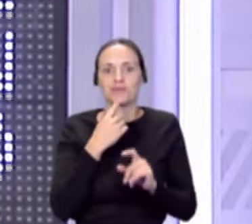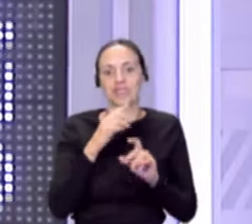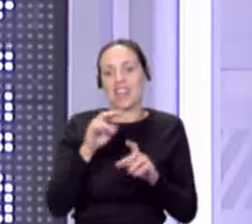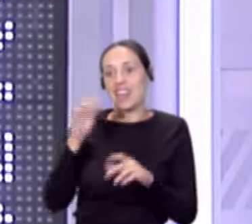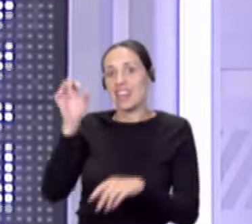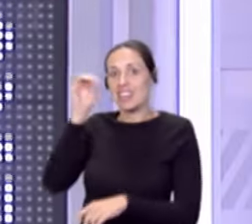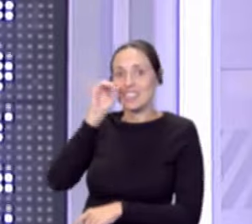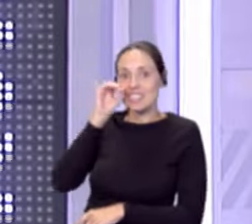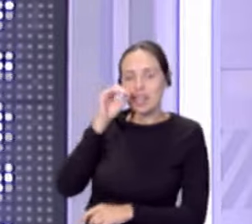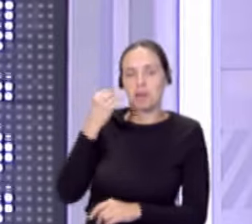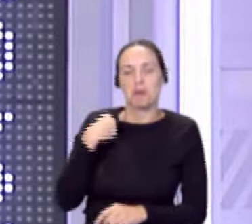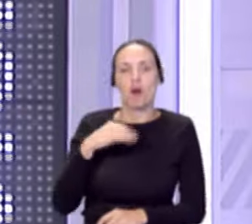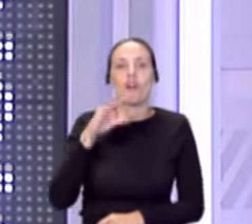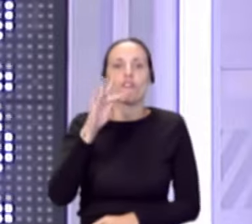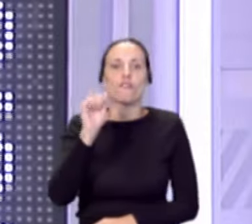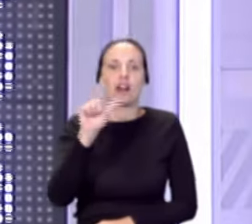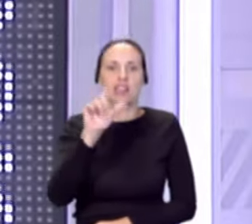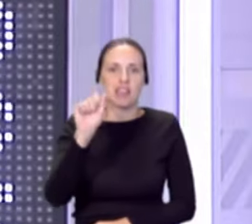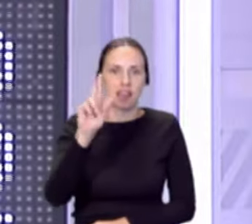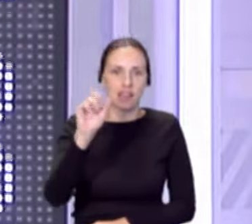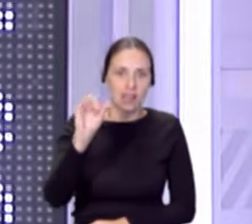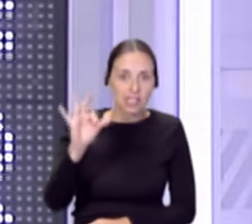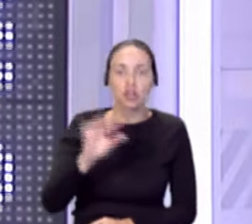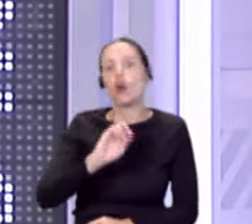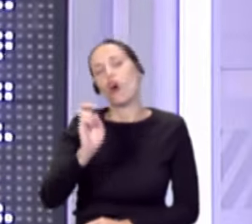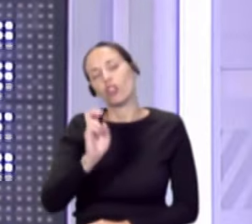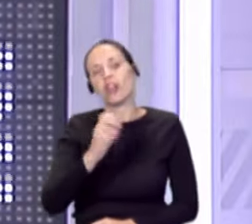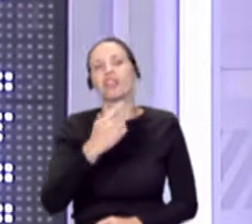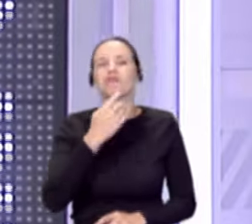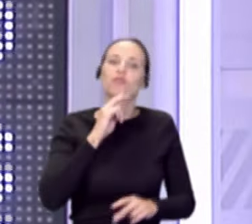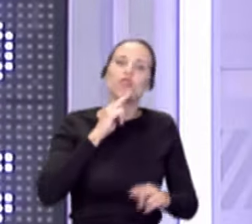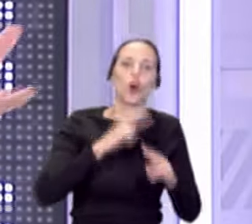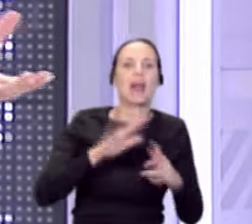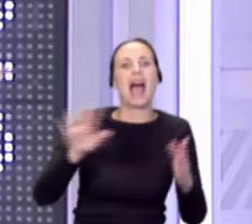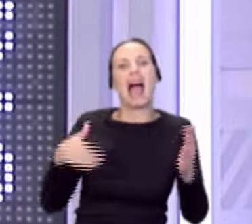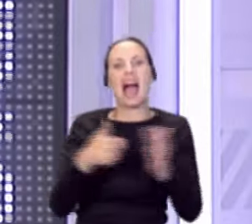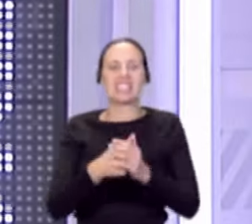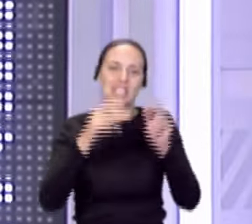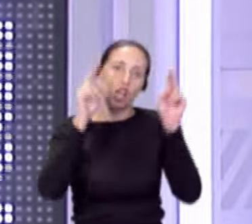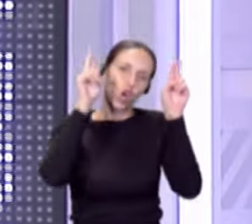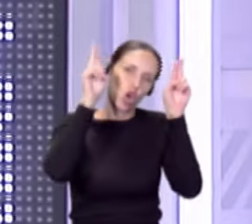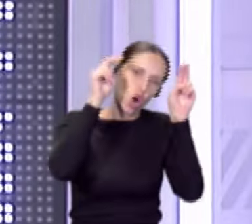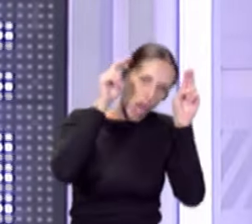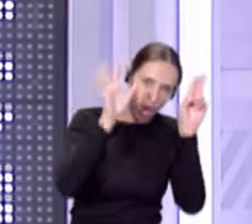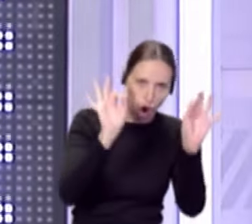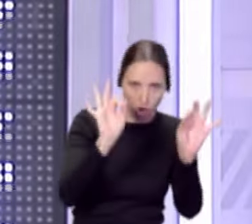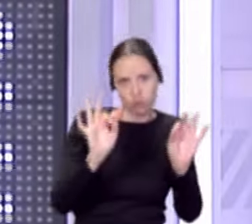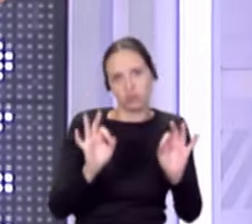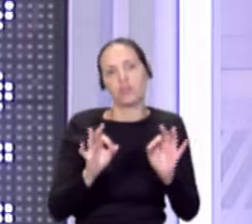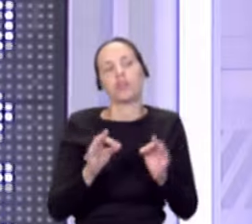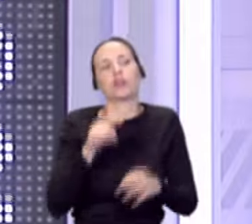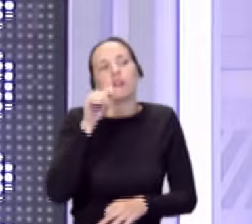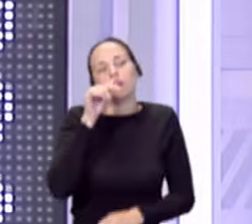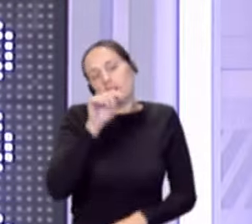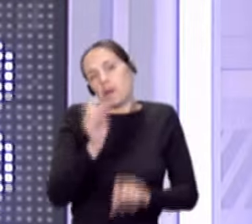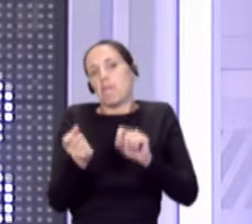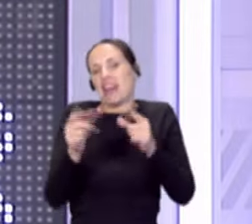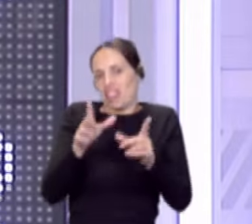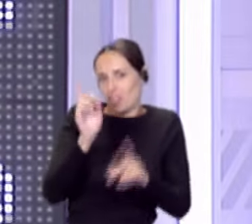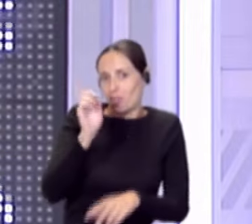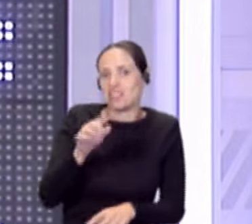en otra parecida, que tiene un nombre, sí, así muy llamativo, que se llama Hasta el Conejo, que lo, sí, hemos nombrado, sí, aquí, sí, donde ha pasado algo similar, sí que se han convertido, como tú dices, en un foro